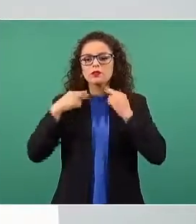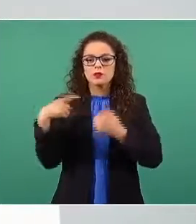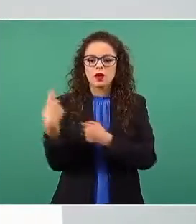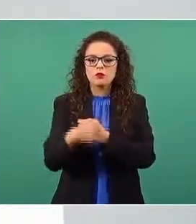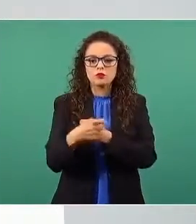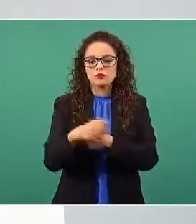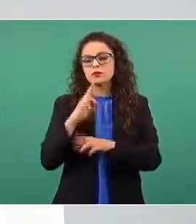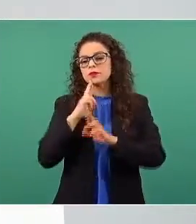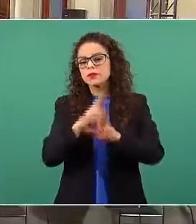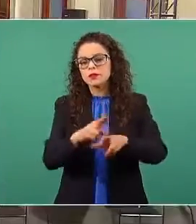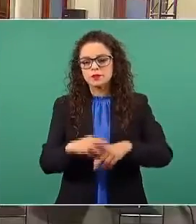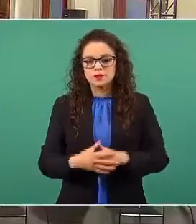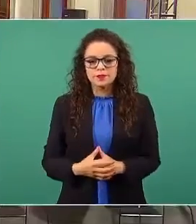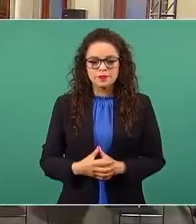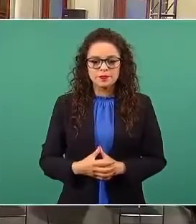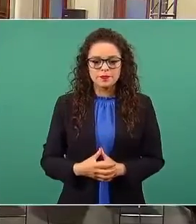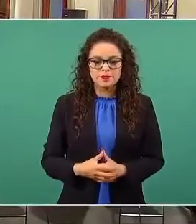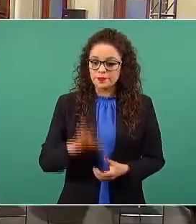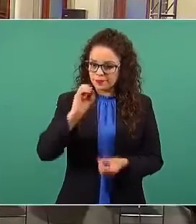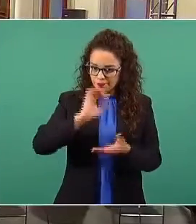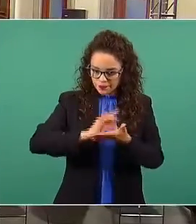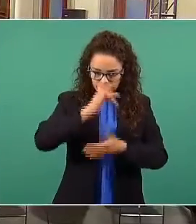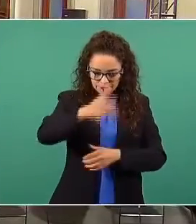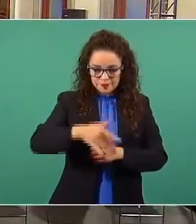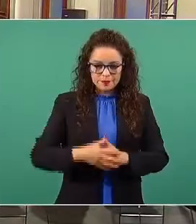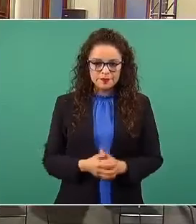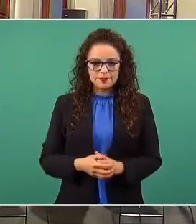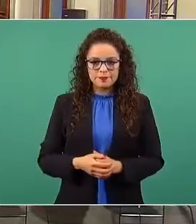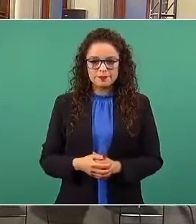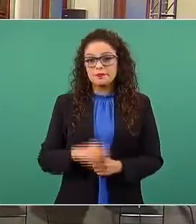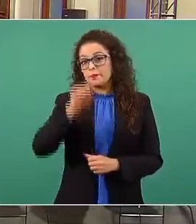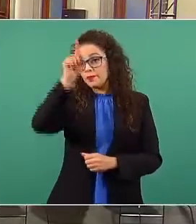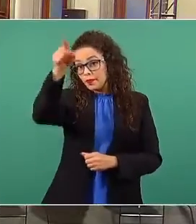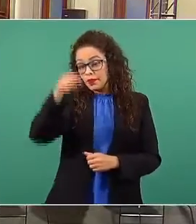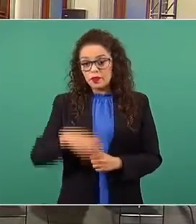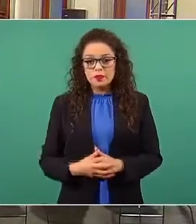automatizado. Muchas gracias. Por favor, allá atrás.